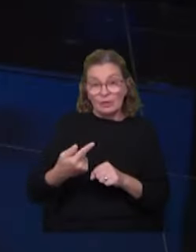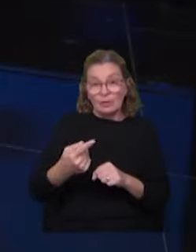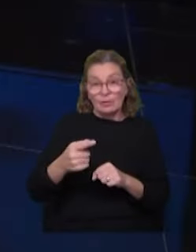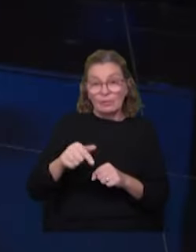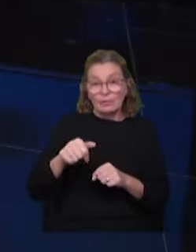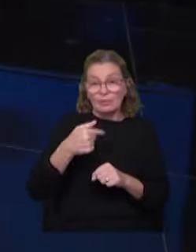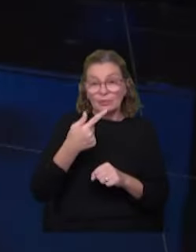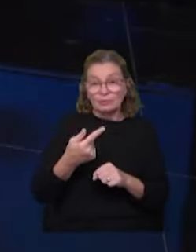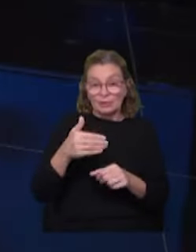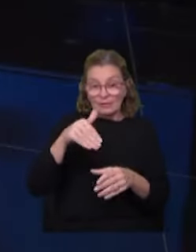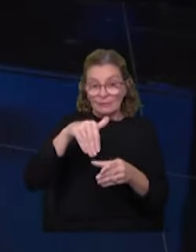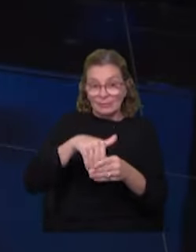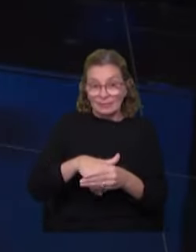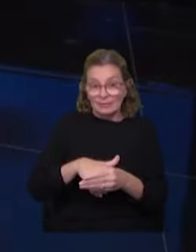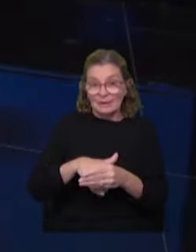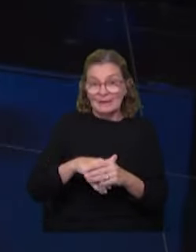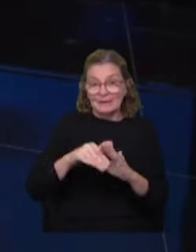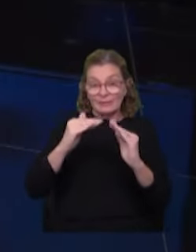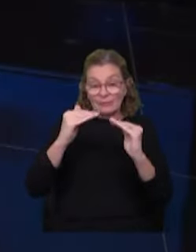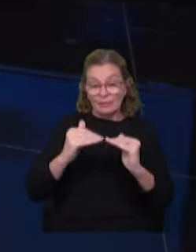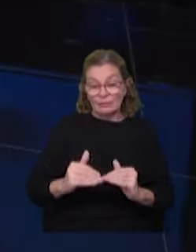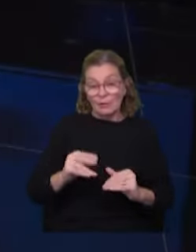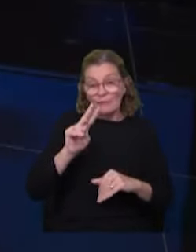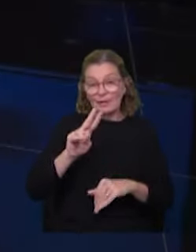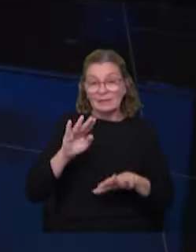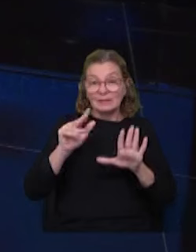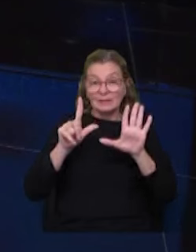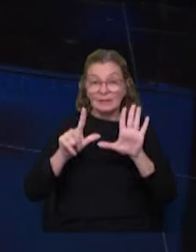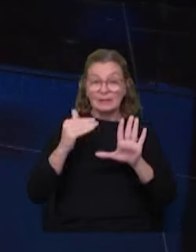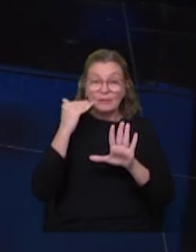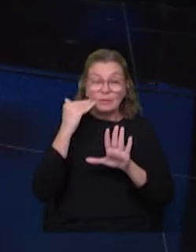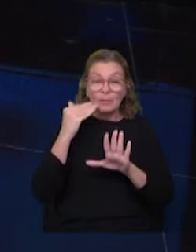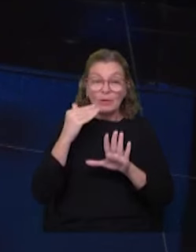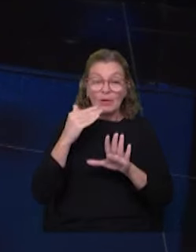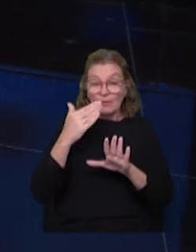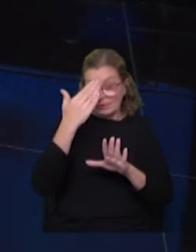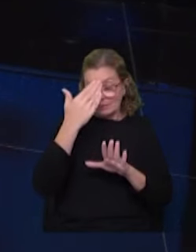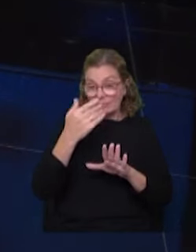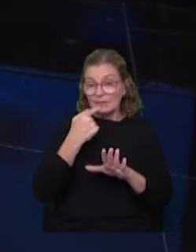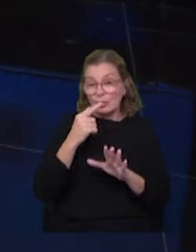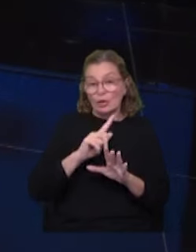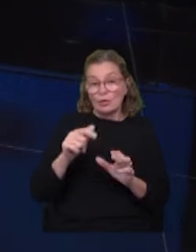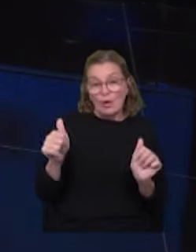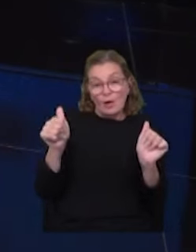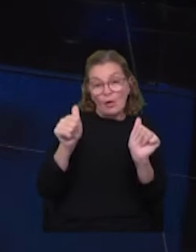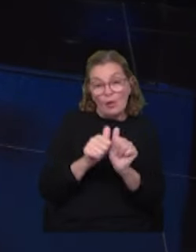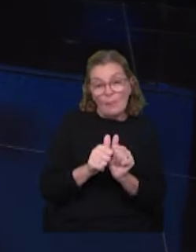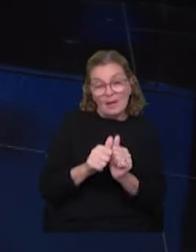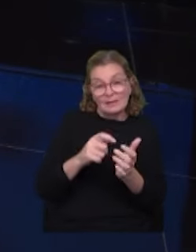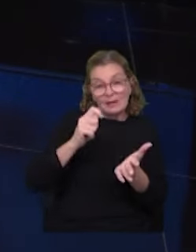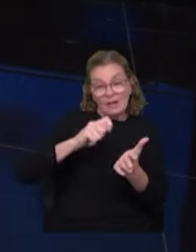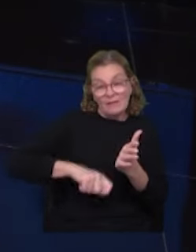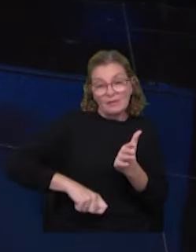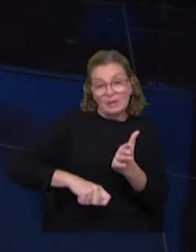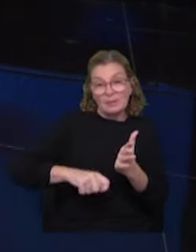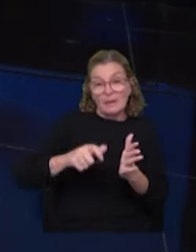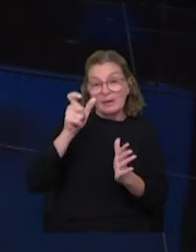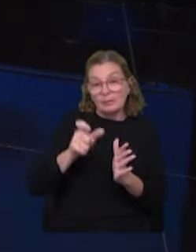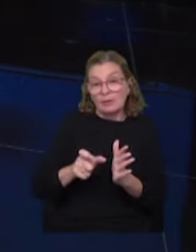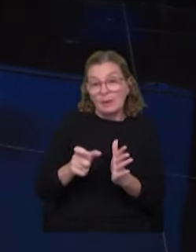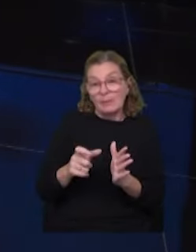iniciativa plebiscitaria que cayó el 27 de abril porque el frente amplio anunció que no le iba a acompañar era poner las firmas de legisladores para